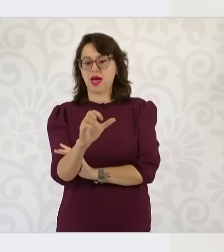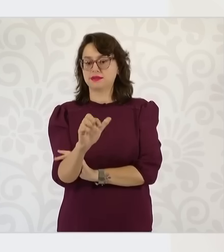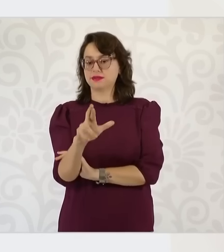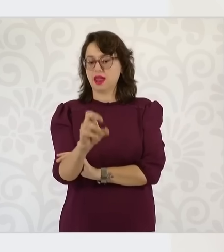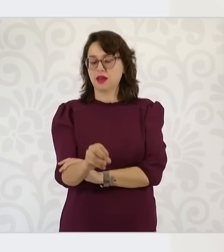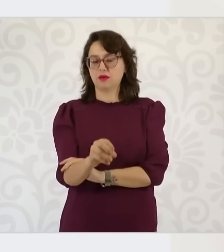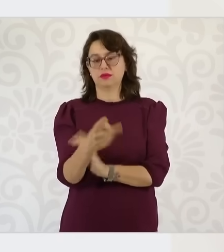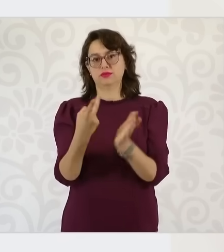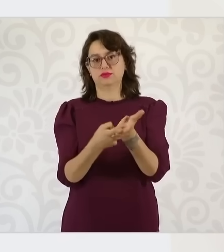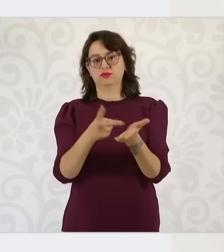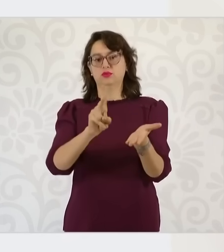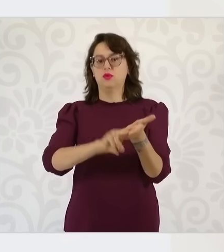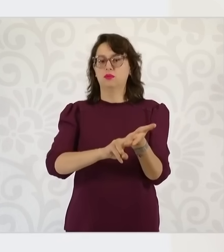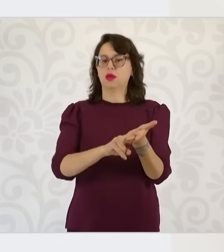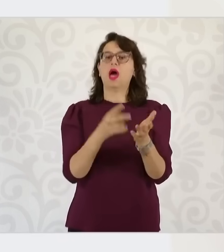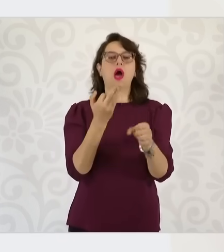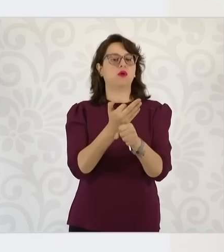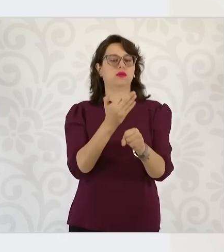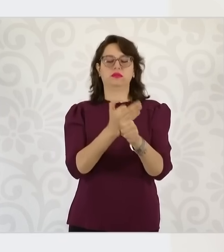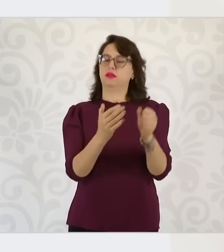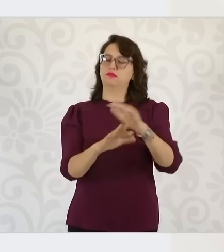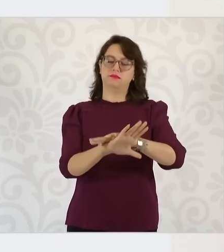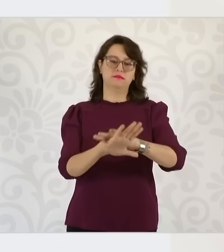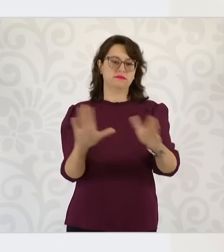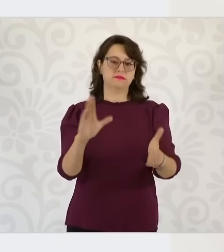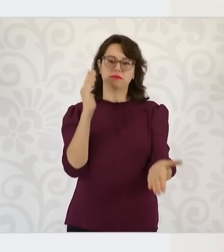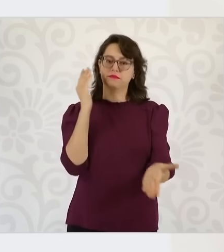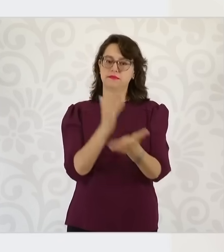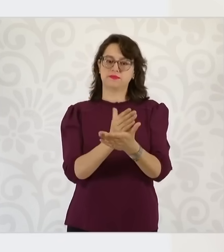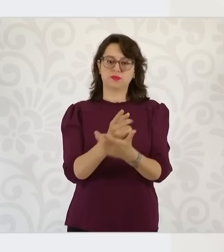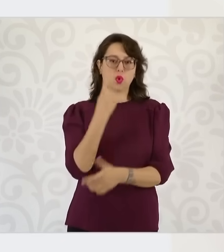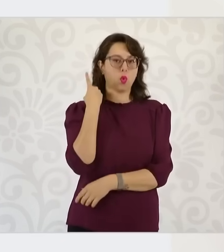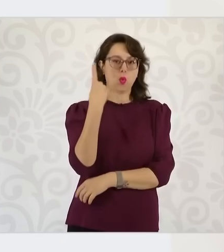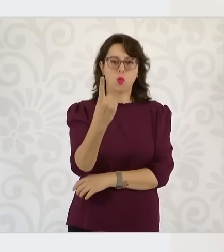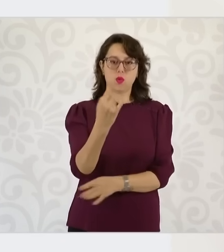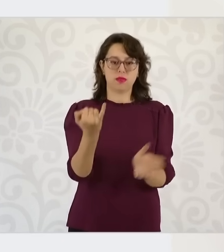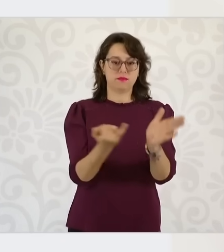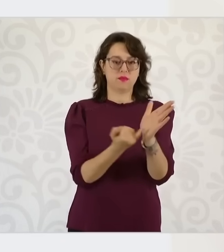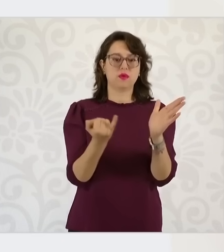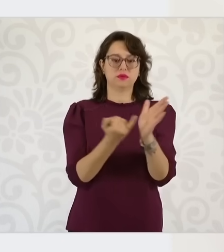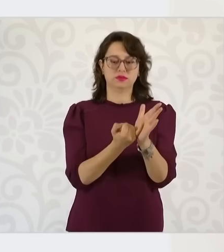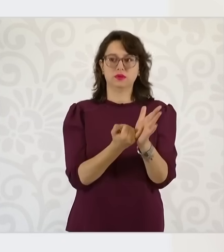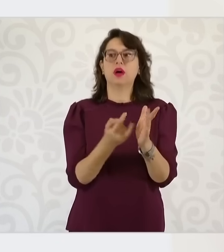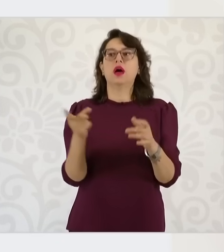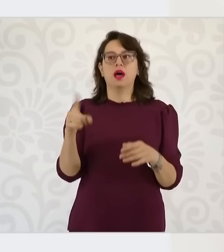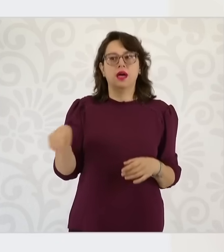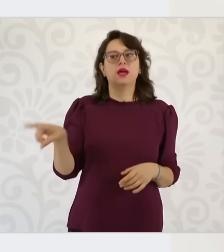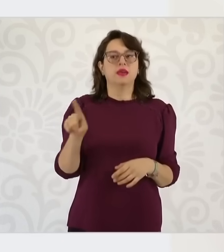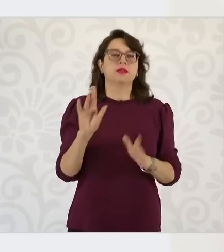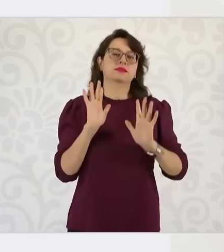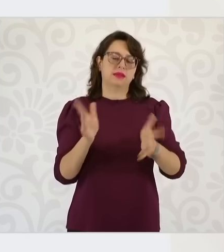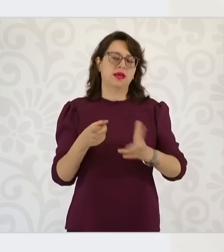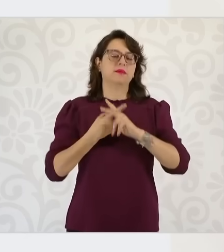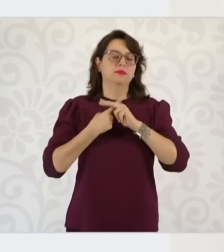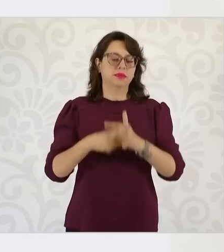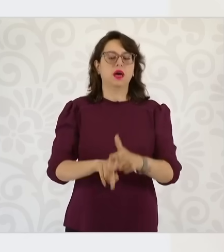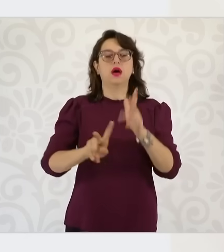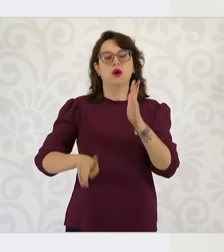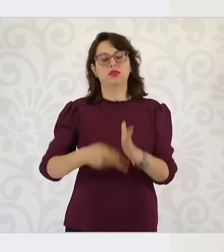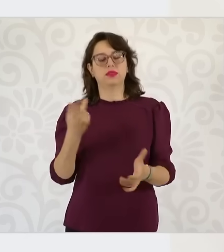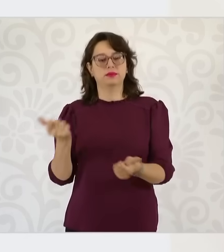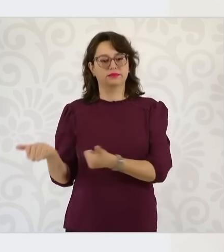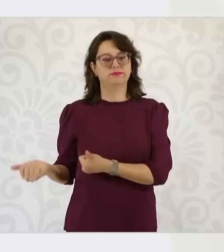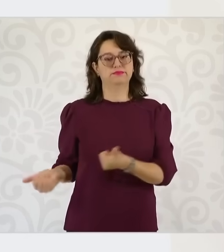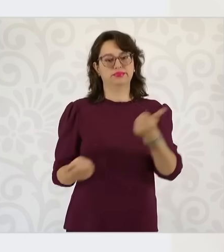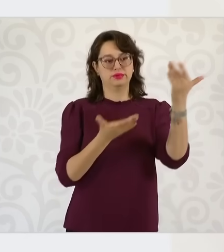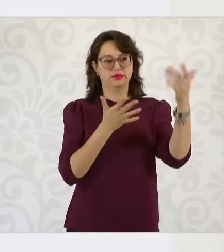ya no hay duplicación de arancel, y eso ya nos dijeron muchas de ellas que ya van a iniciar las exportaciones. Entonces, tiene